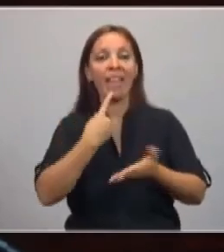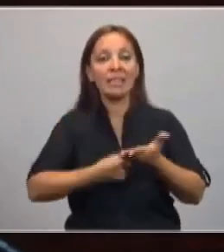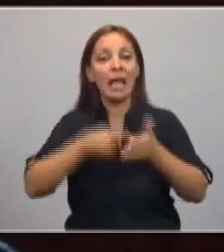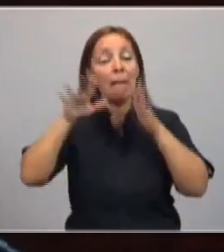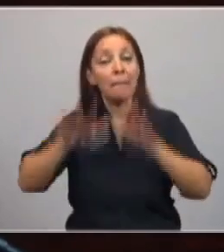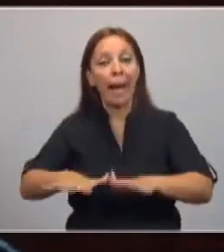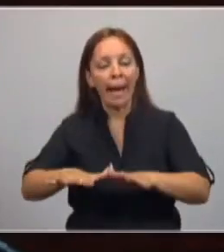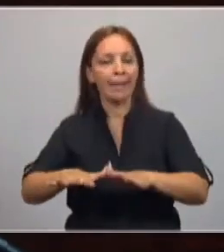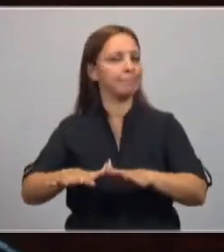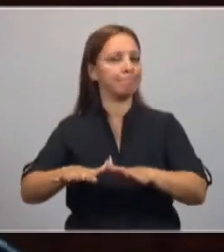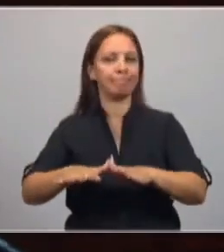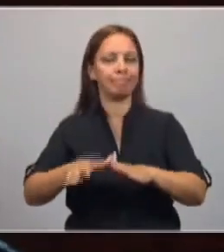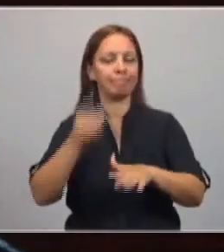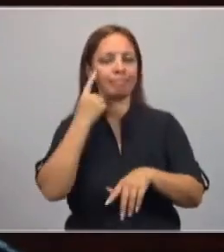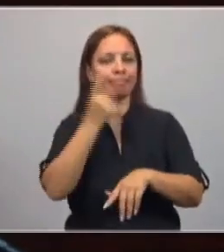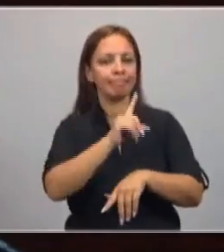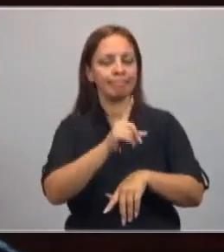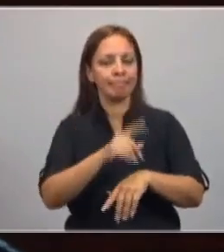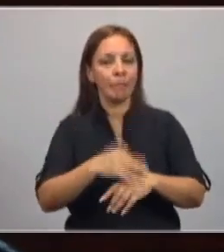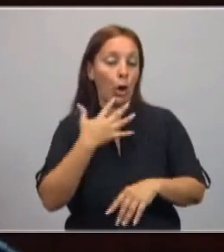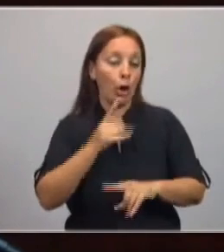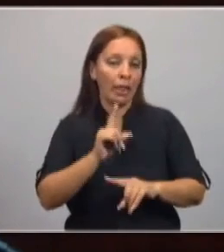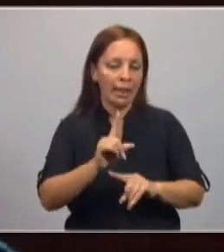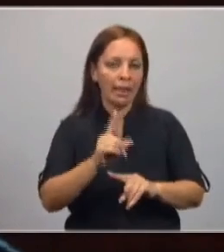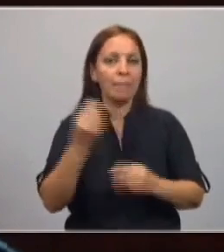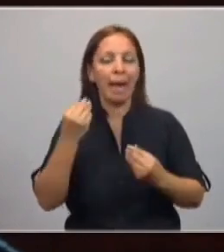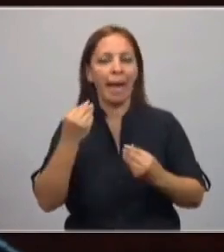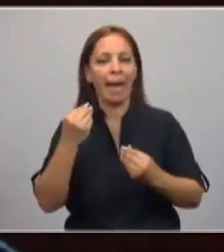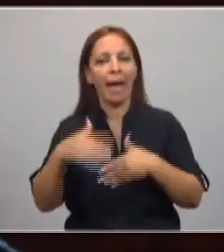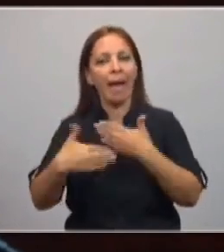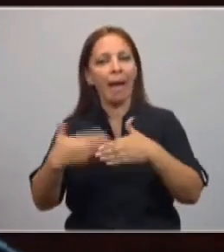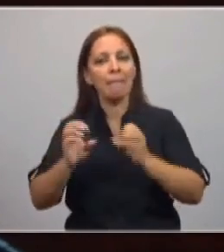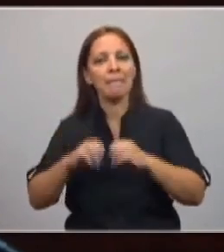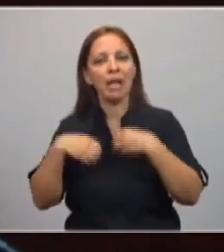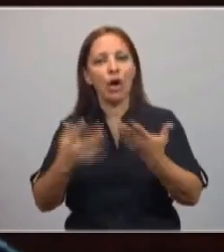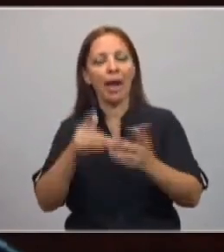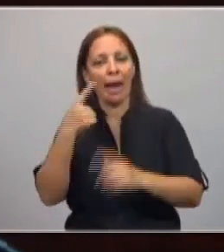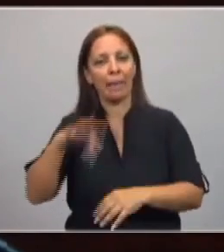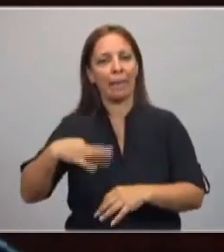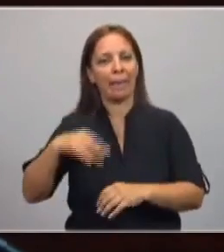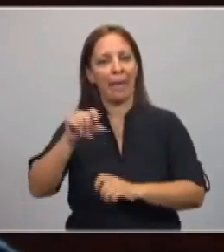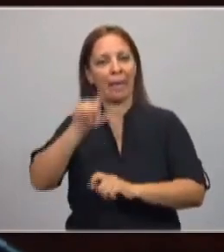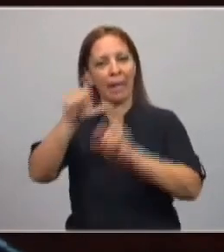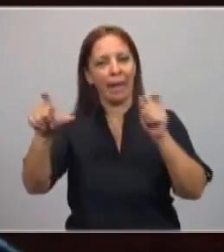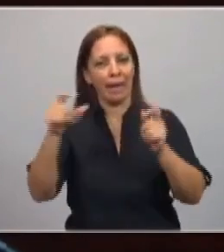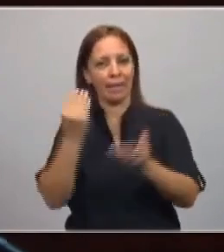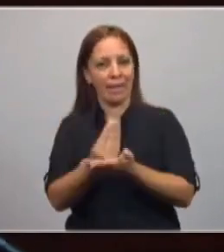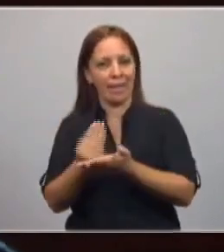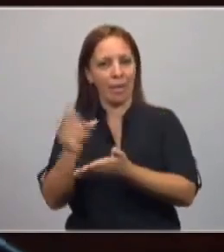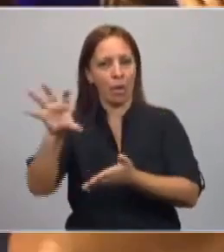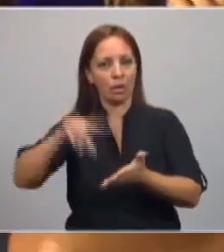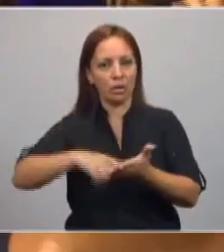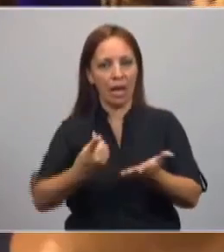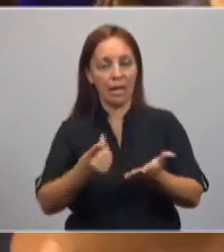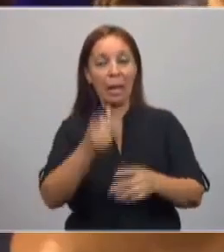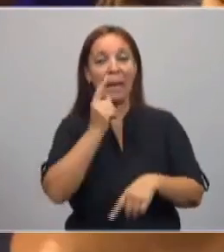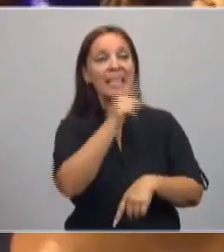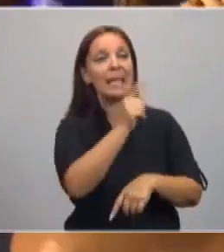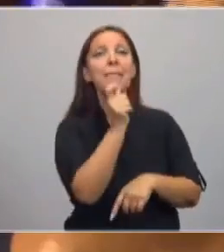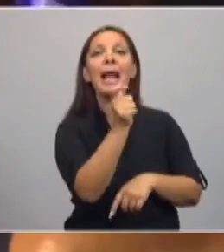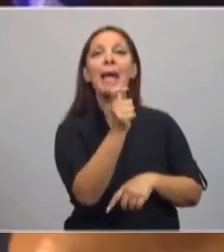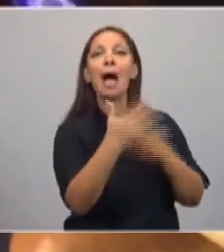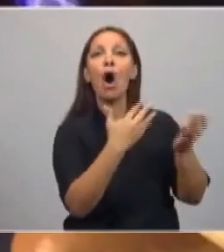fundamentales para ampliar los derechos y mejorar la vida de los bonaerenses. Para él, la obra es sinónimo de